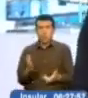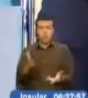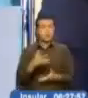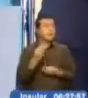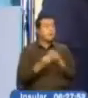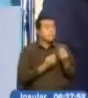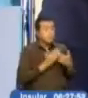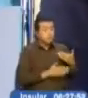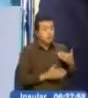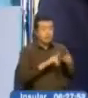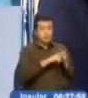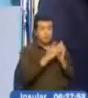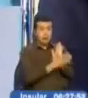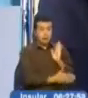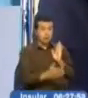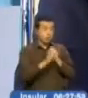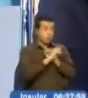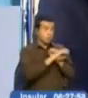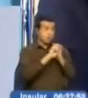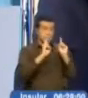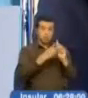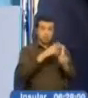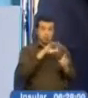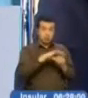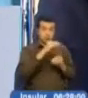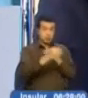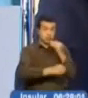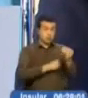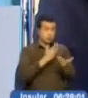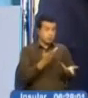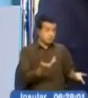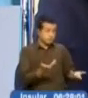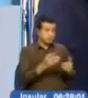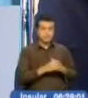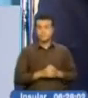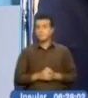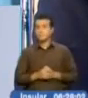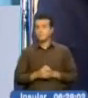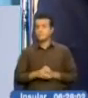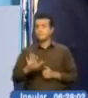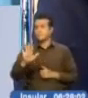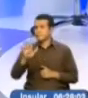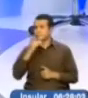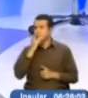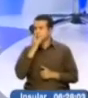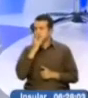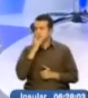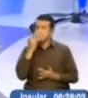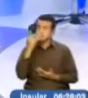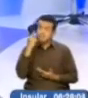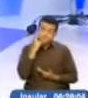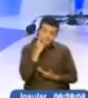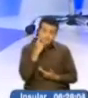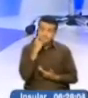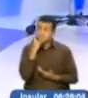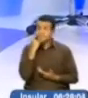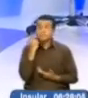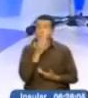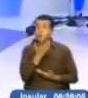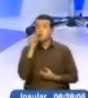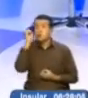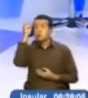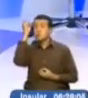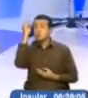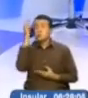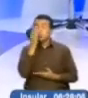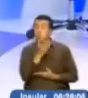partir de hoy que se inicie la campaña oficial de la segunda vuelta? ¿Sí? Bueno, lo interesante será esperar a ver hacia dónde van los